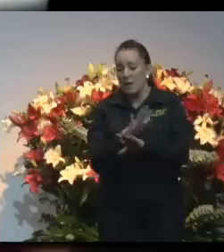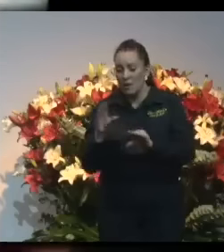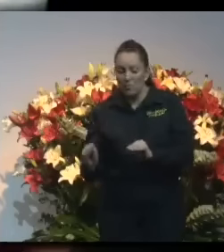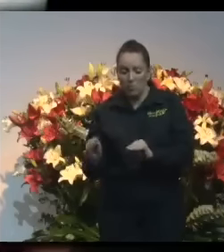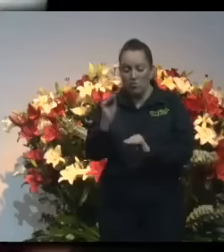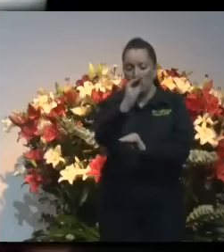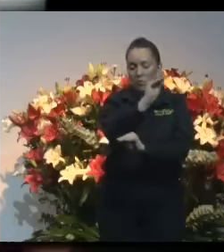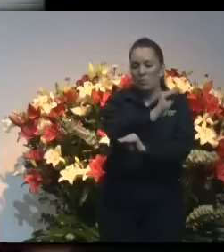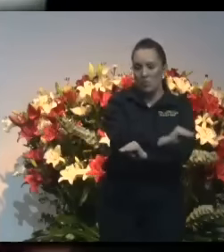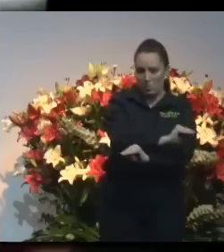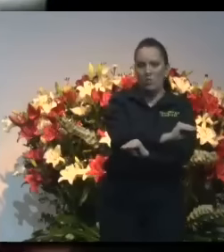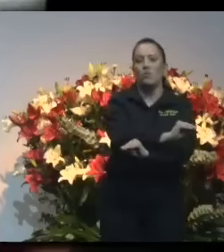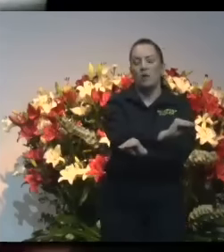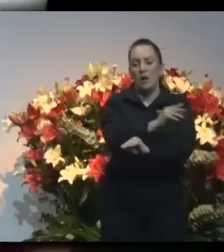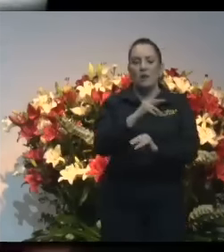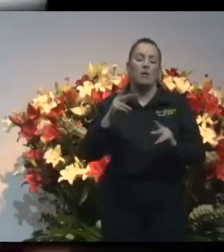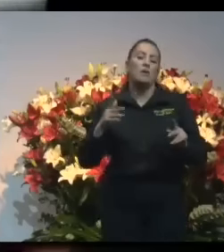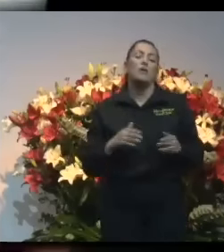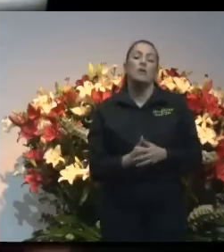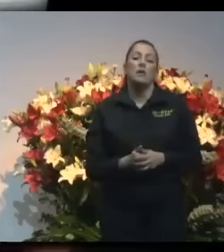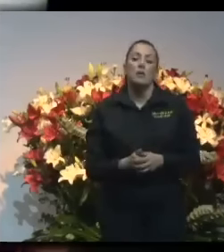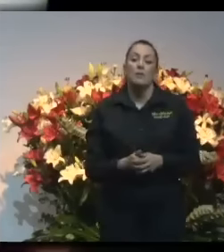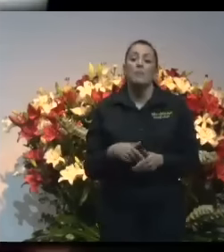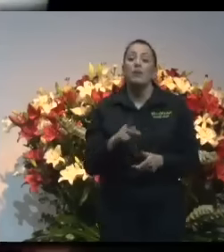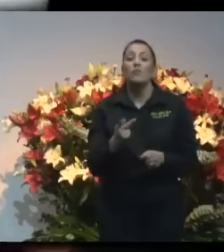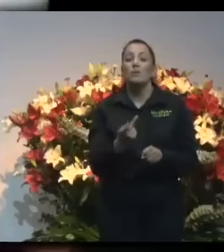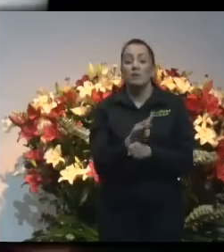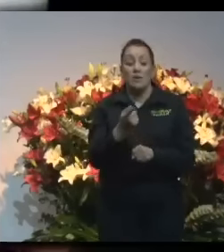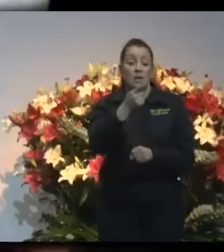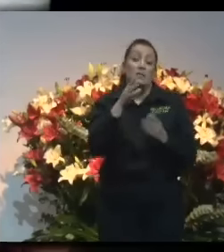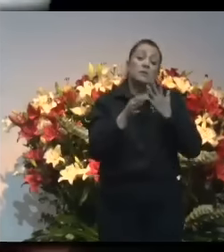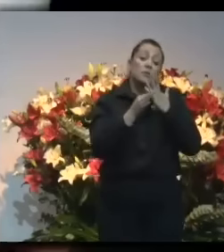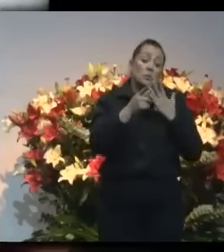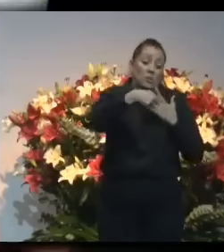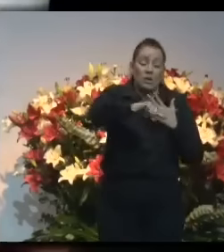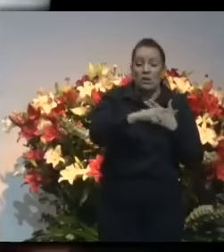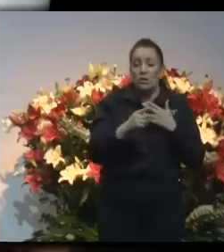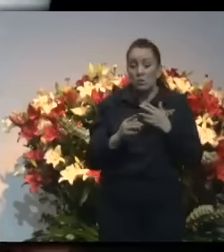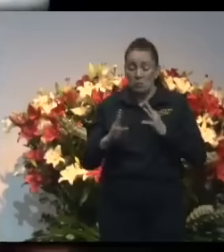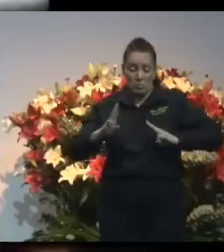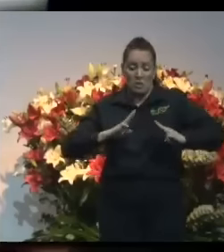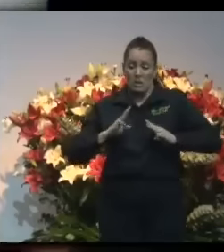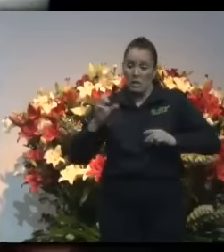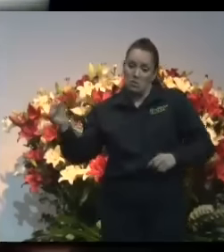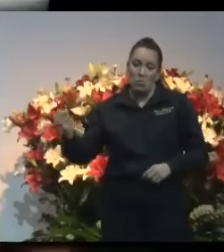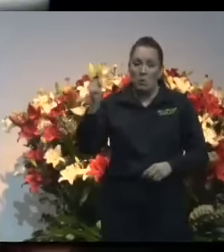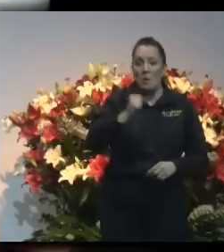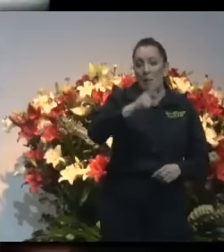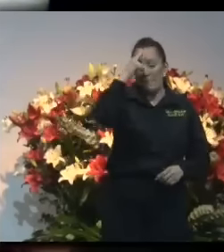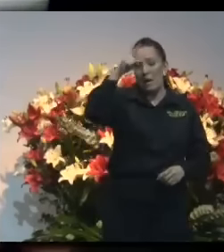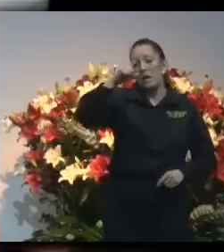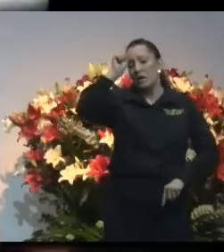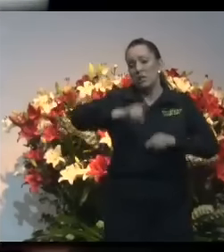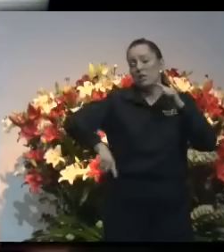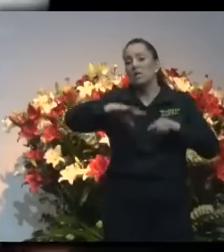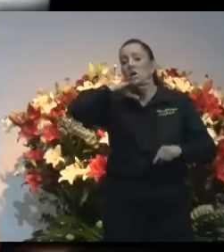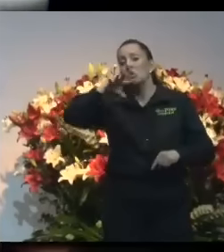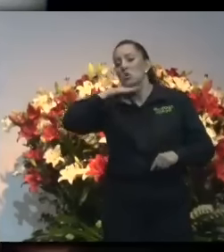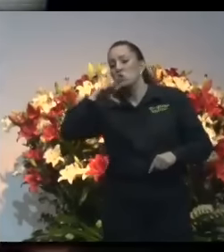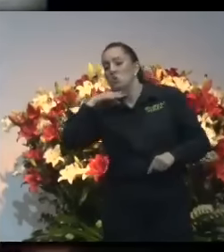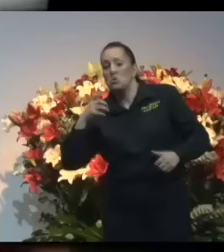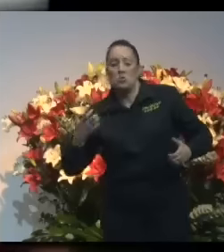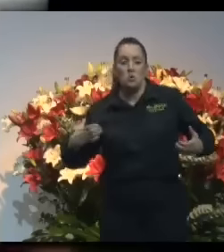evitando la corrupción. El pretexto fue que entraban para evitar la corrupción y la corrupción en las aduanas sigue igual o peor que